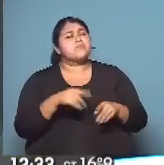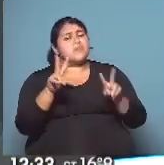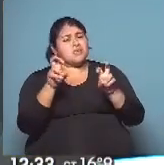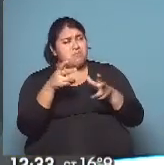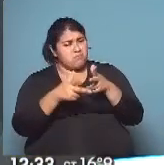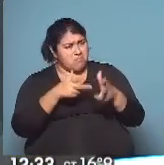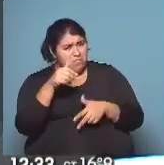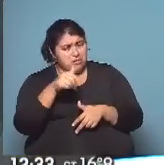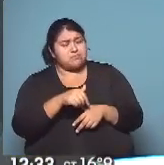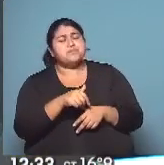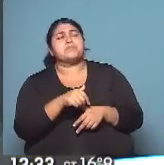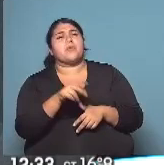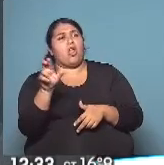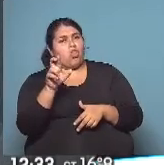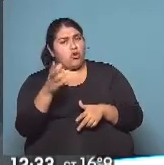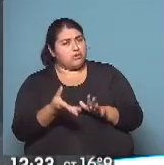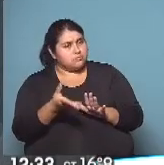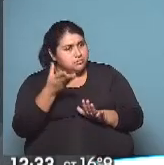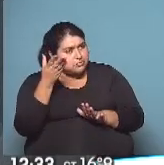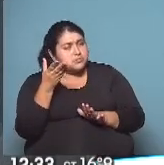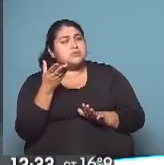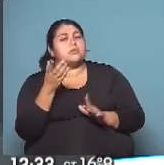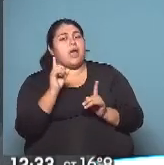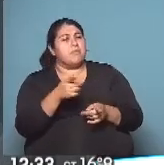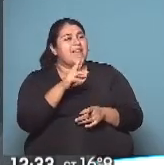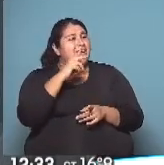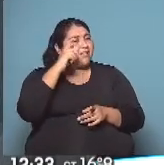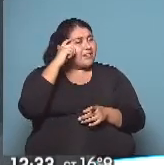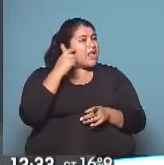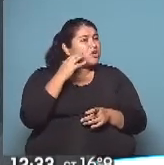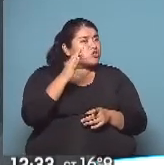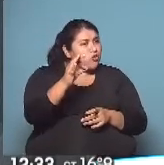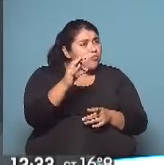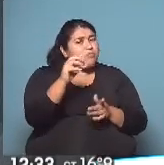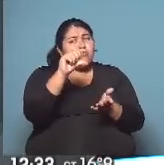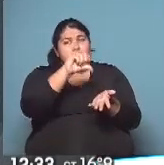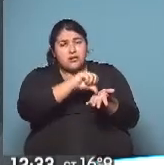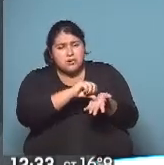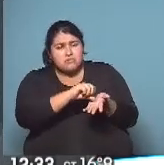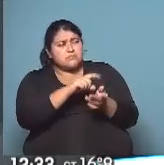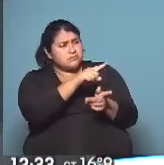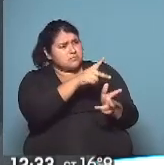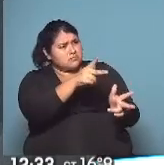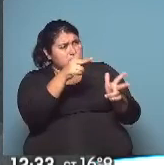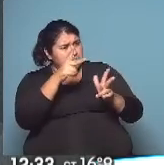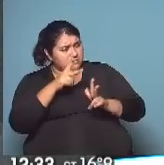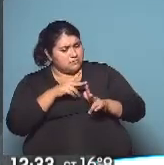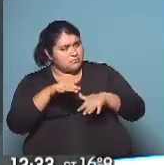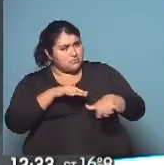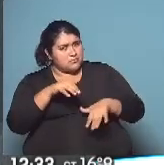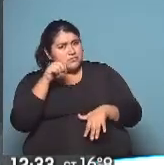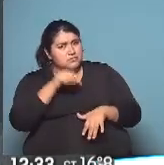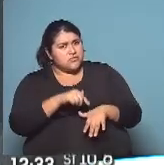sucediendo ahora, el dólar subiendo, también el riesgo país. Yo leí que vos habías dicho que lo que sucede en nuestra economía es un